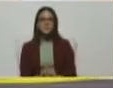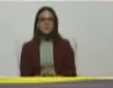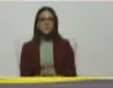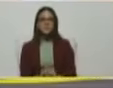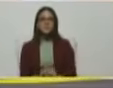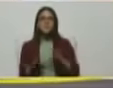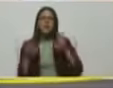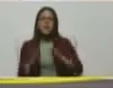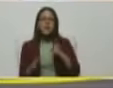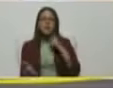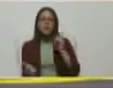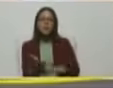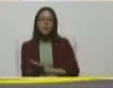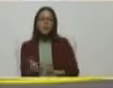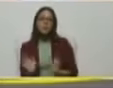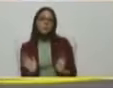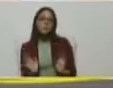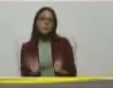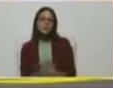estaba cumpliendo